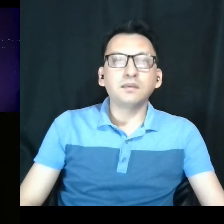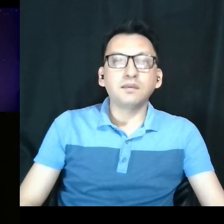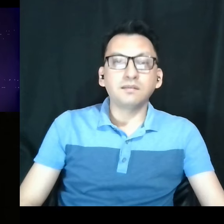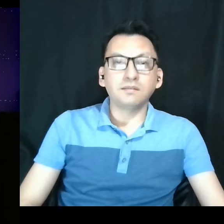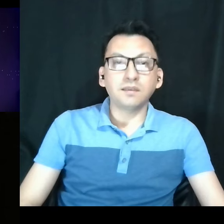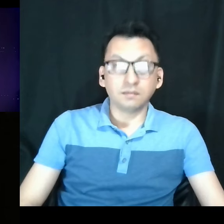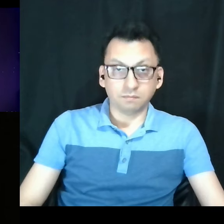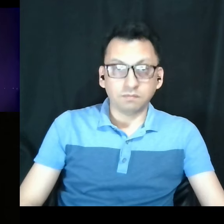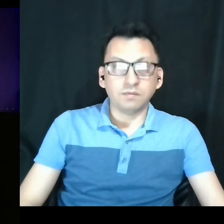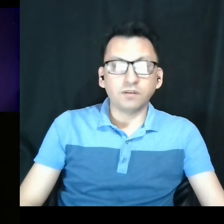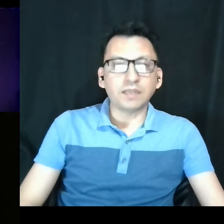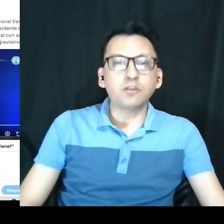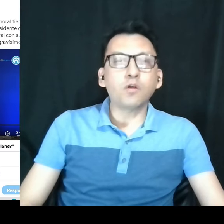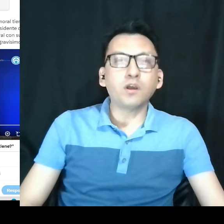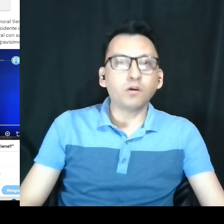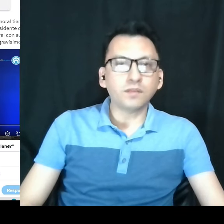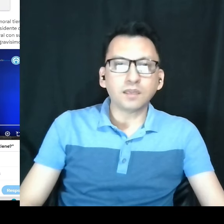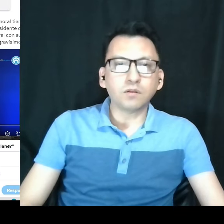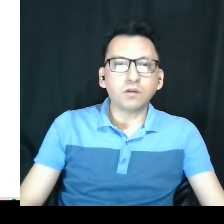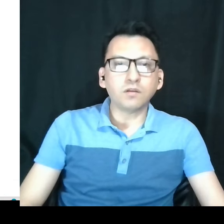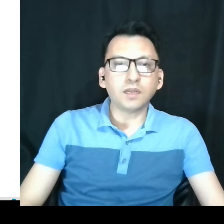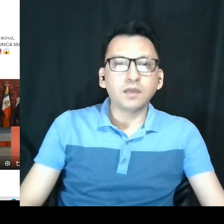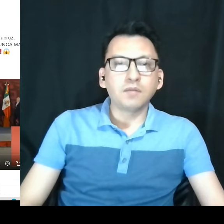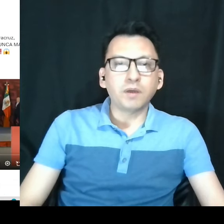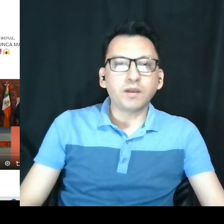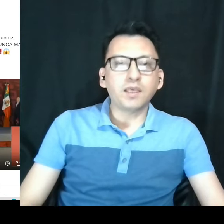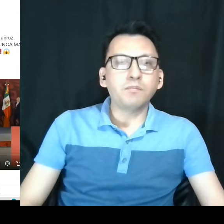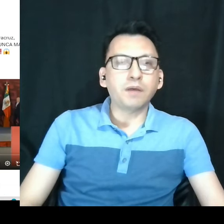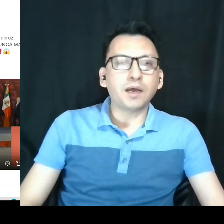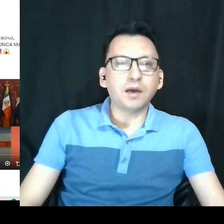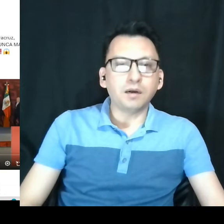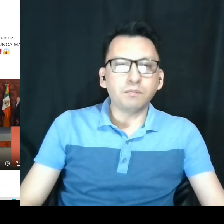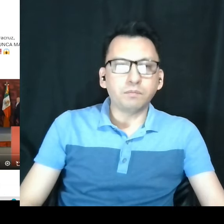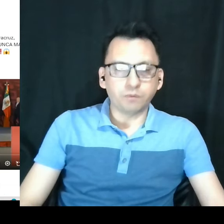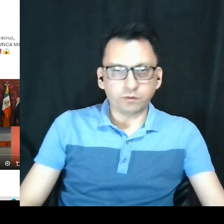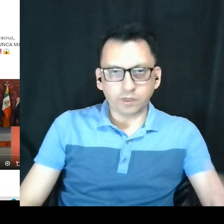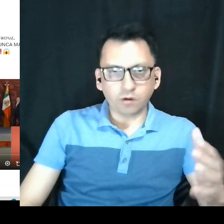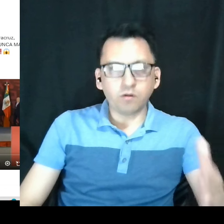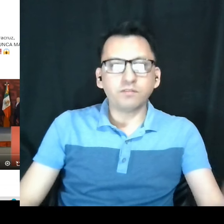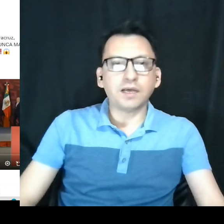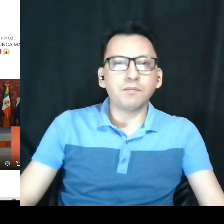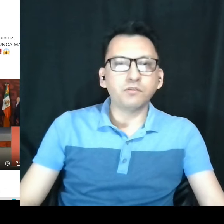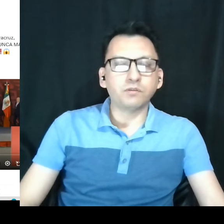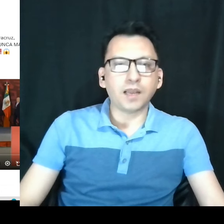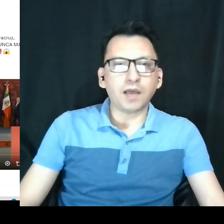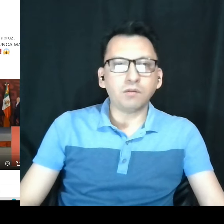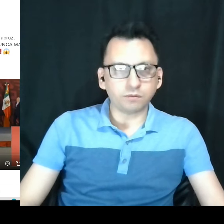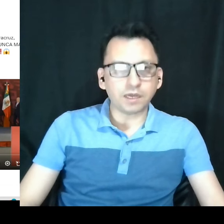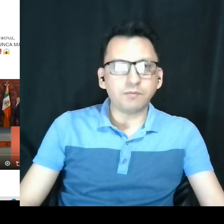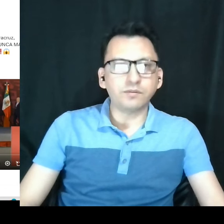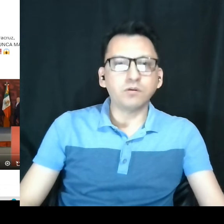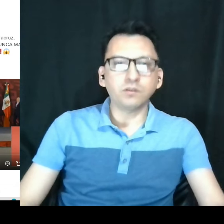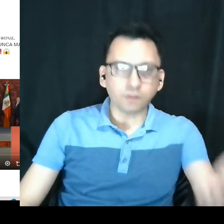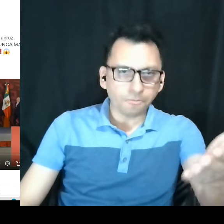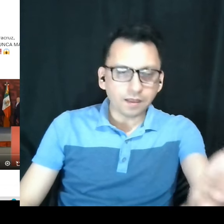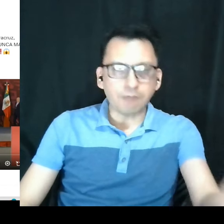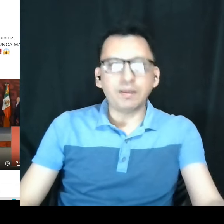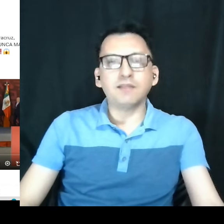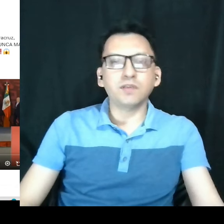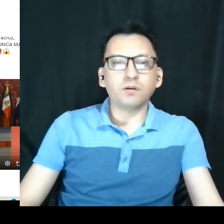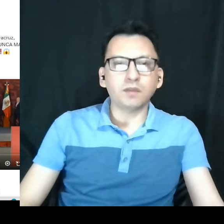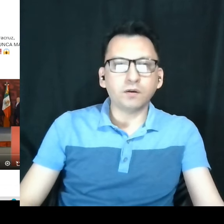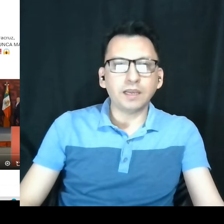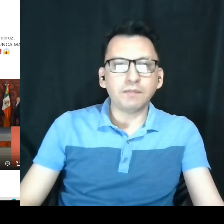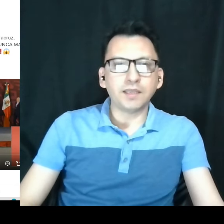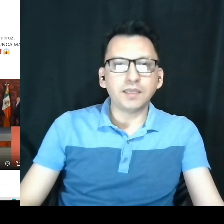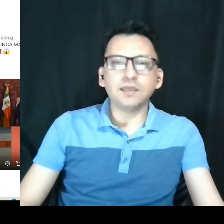y si sí y si sí o sea todo en contra todo en contra pero aquí para por si no no estábamos claros no estábamos seguros